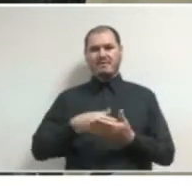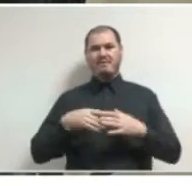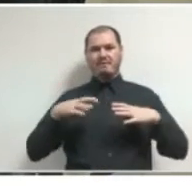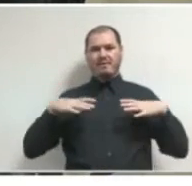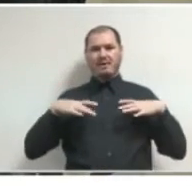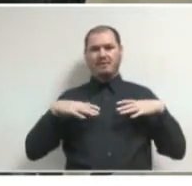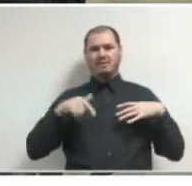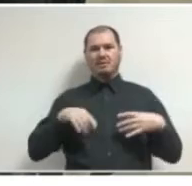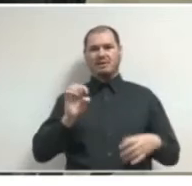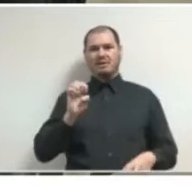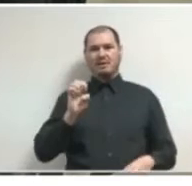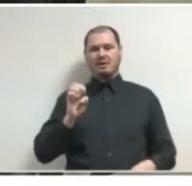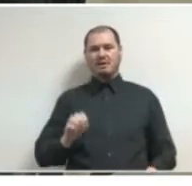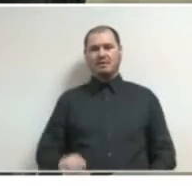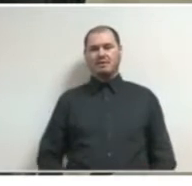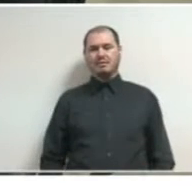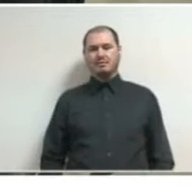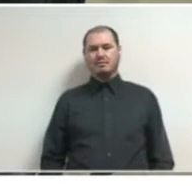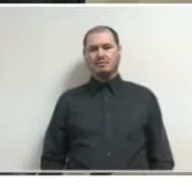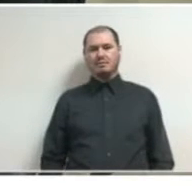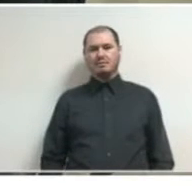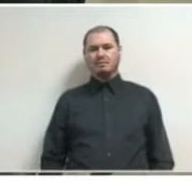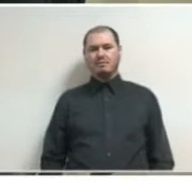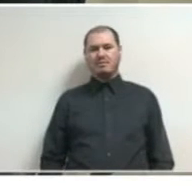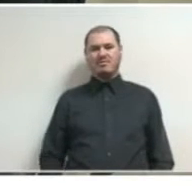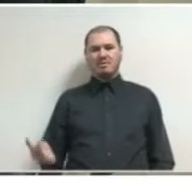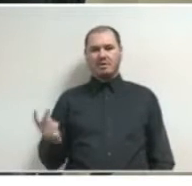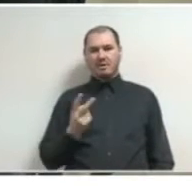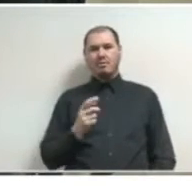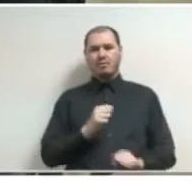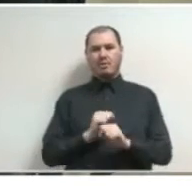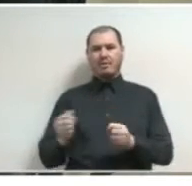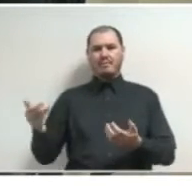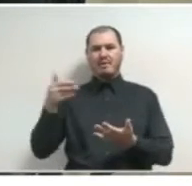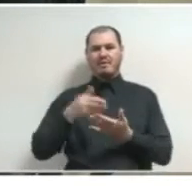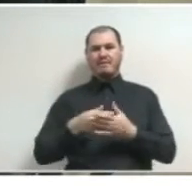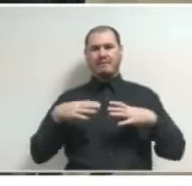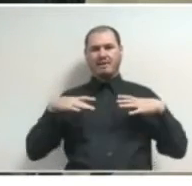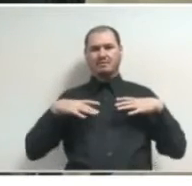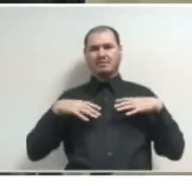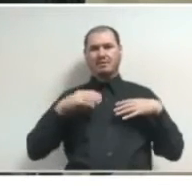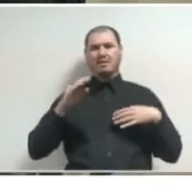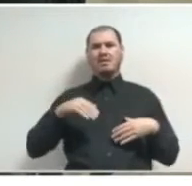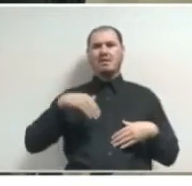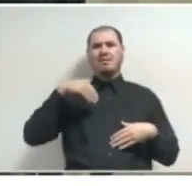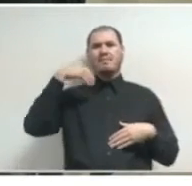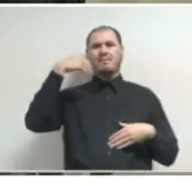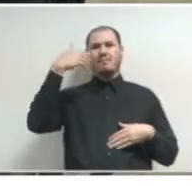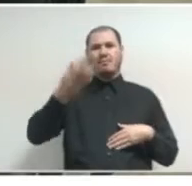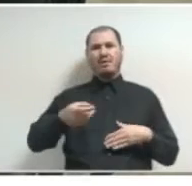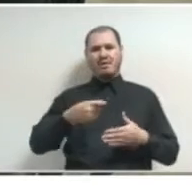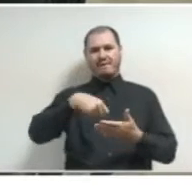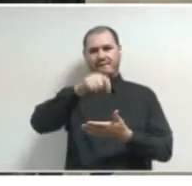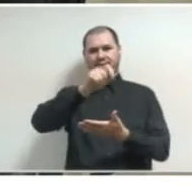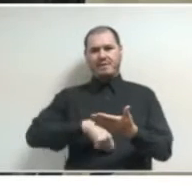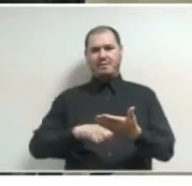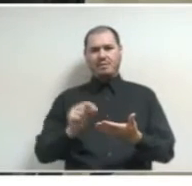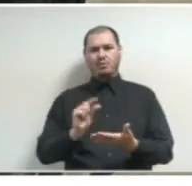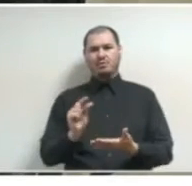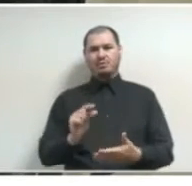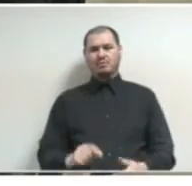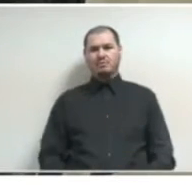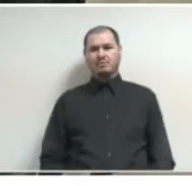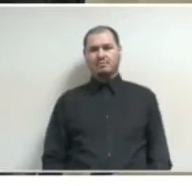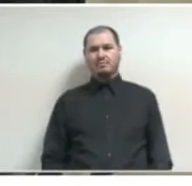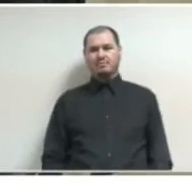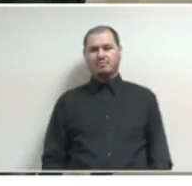1470 o Yurea UPP vacación 2021, eres guava, esperamos y que tú o Yurea Escuela vacación o